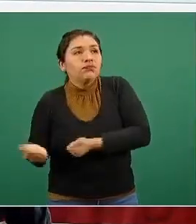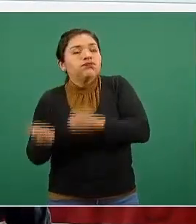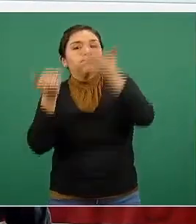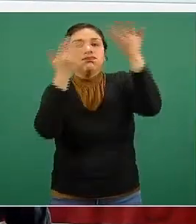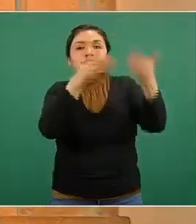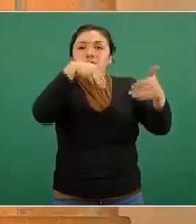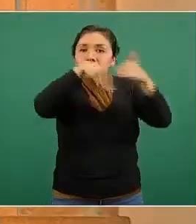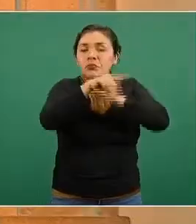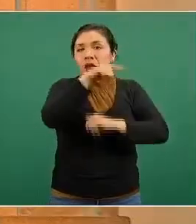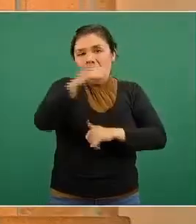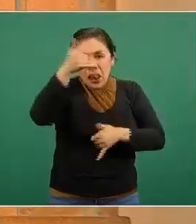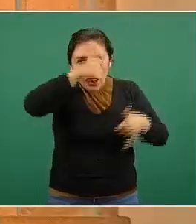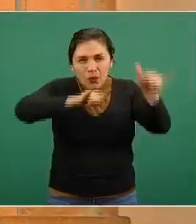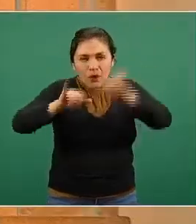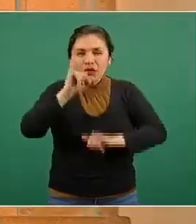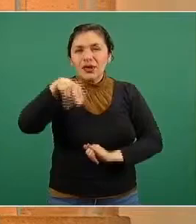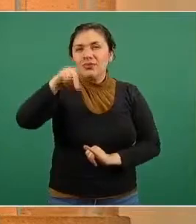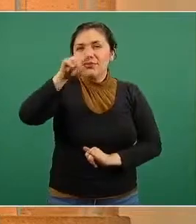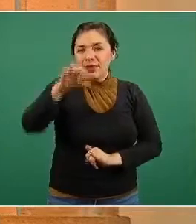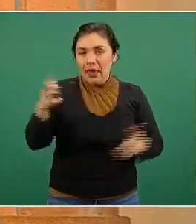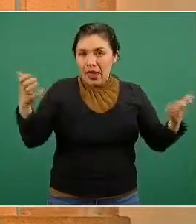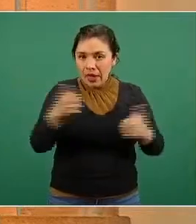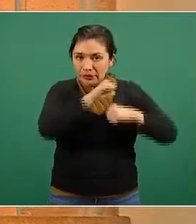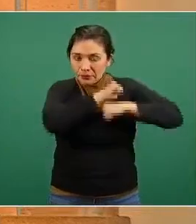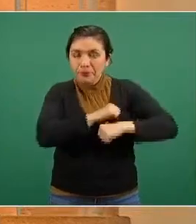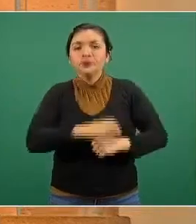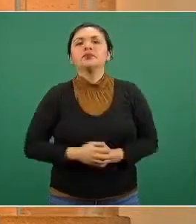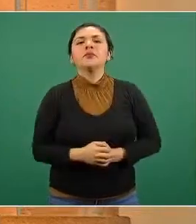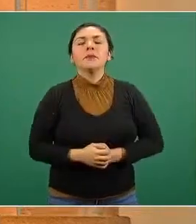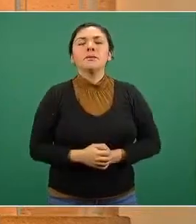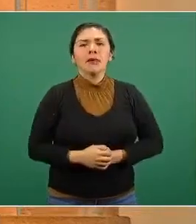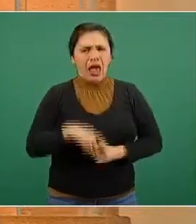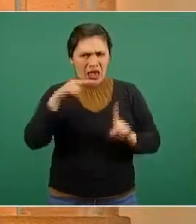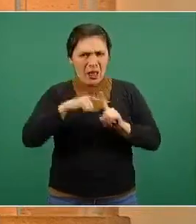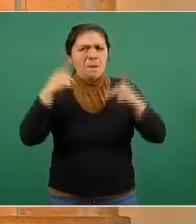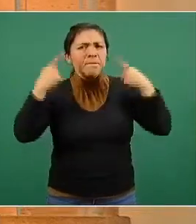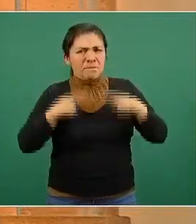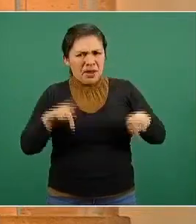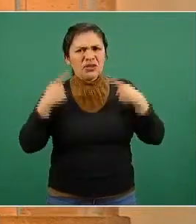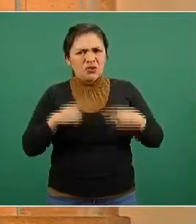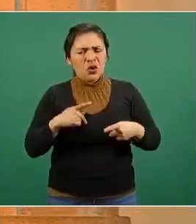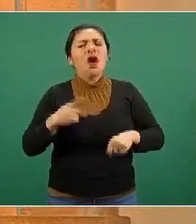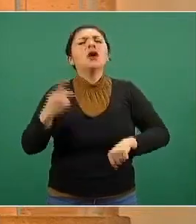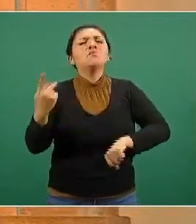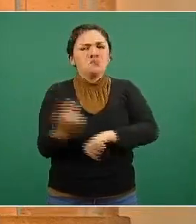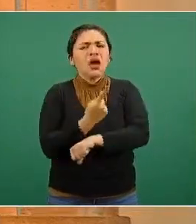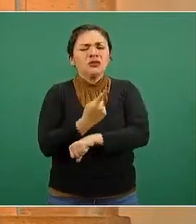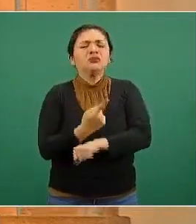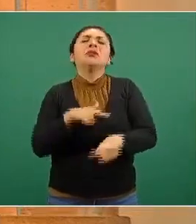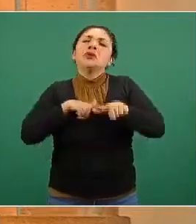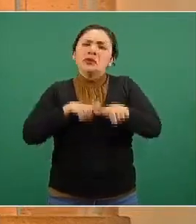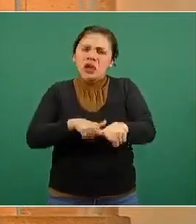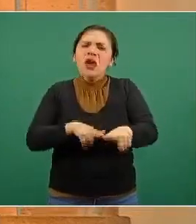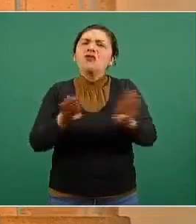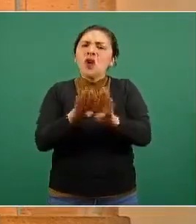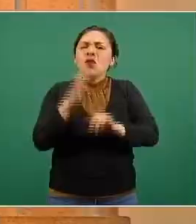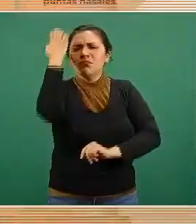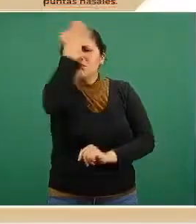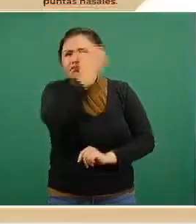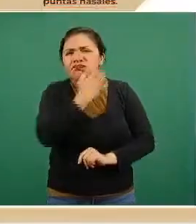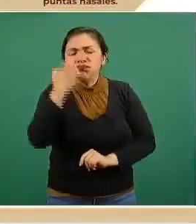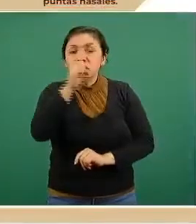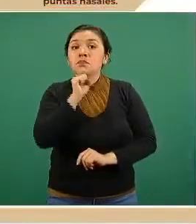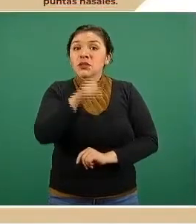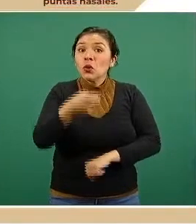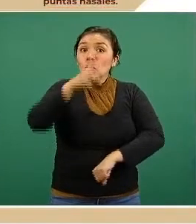ingresó al INDRE. En relación a la persona continuó una valoración desde su